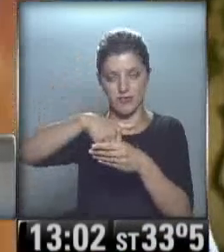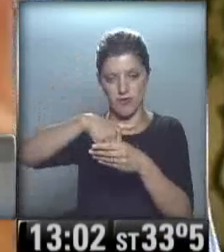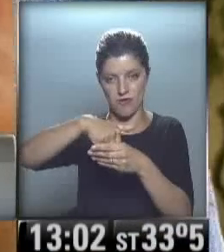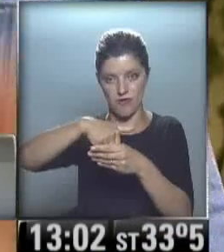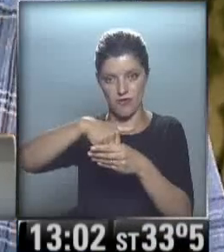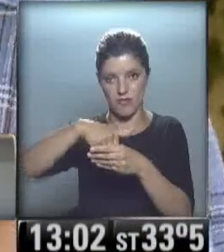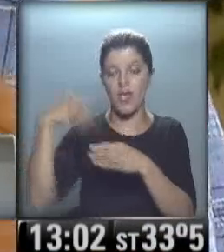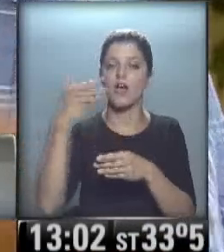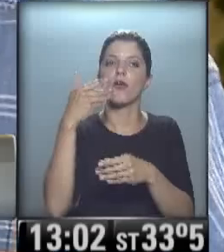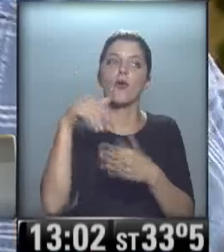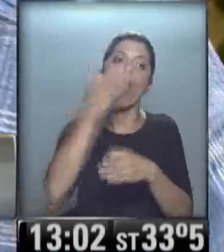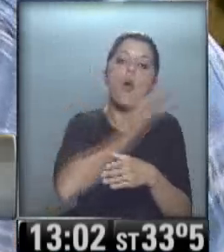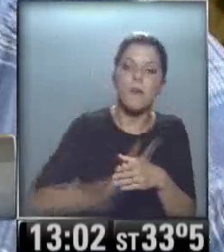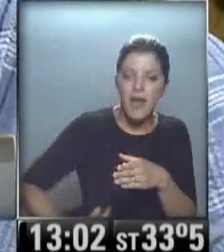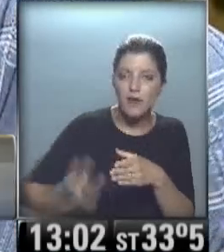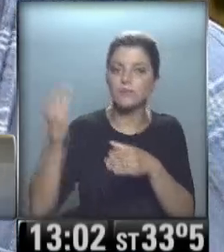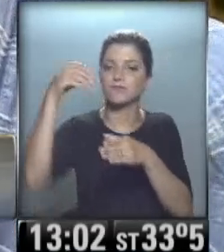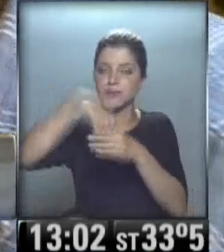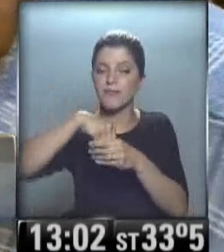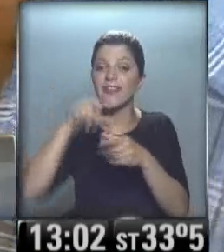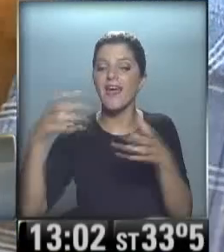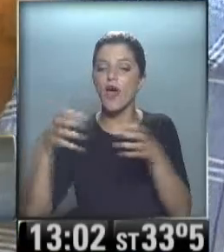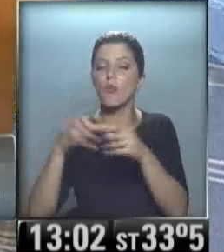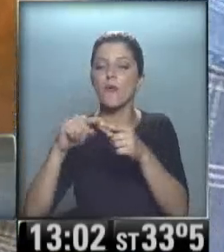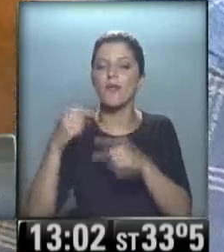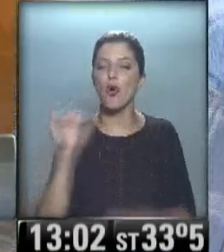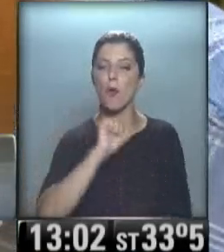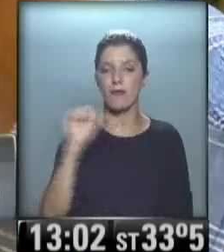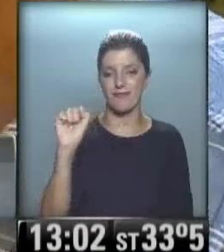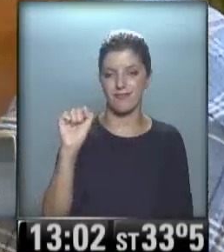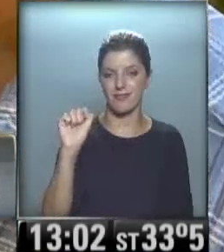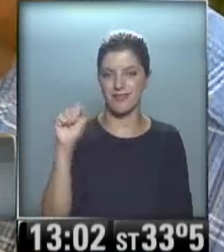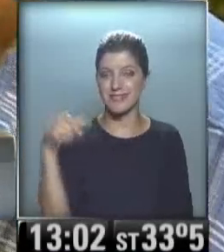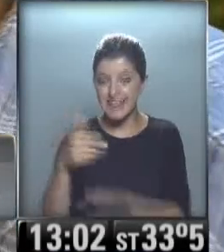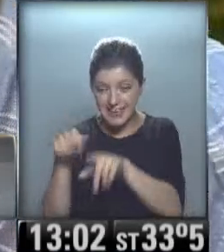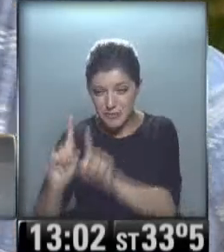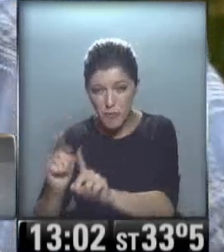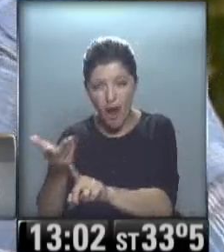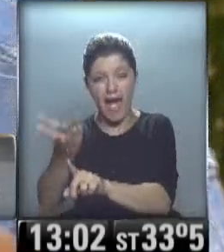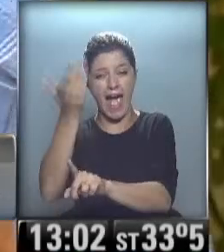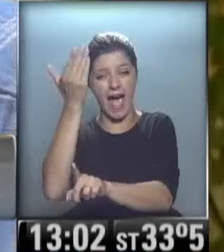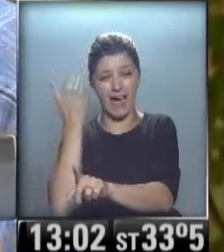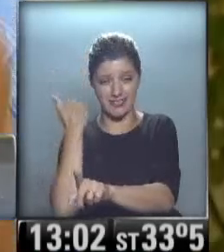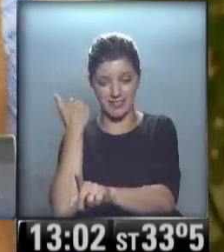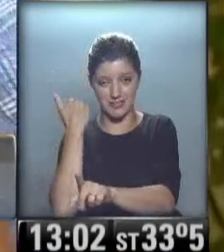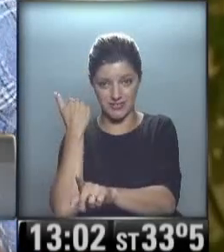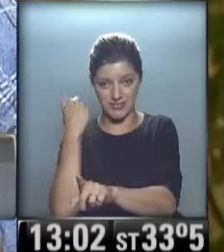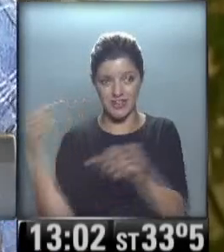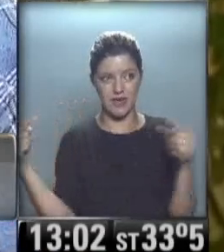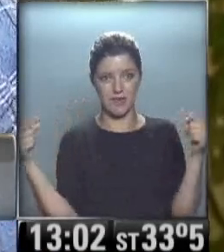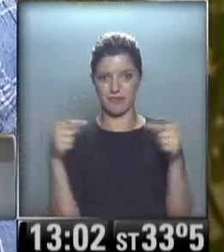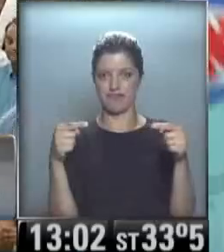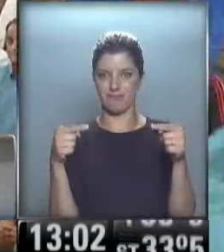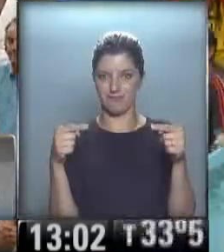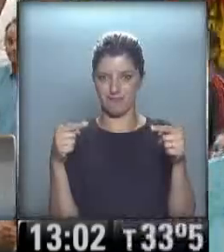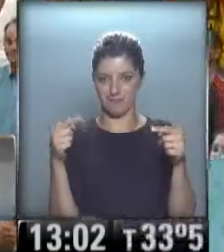de gobierno digamos la fuerza mayoritaria del partido comunista que fue el partido que expresó el descontento en los gobiernos de la concertación entonces lo que tenemos